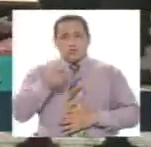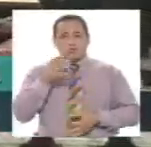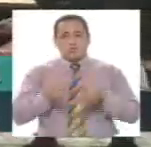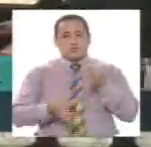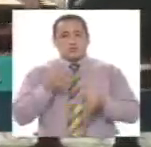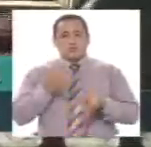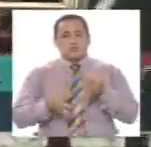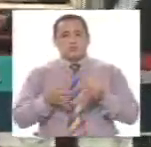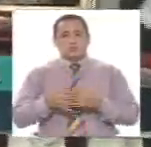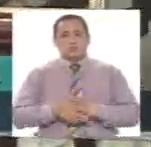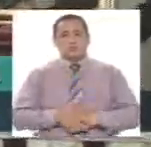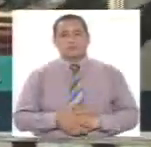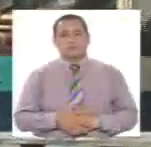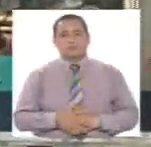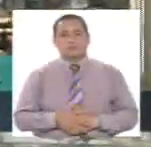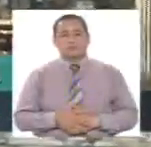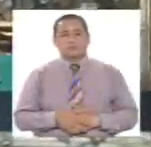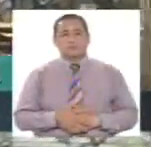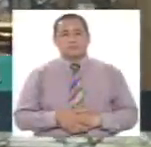demanden.